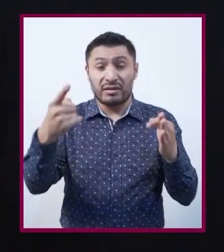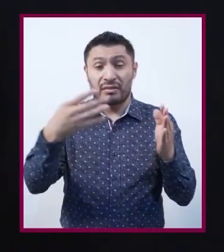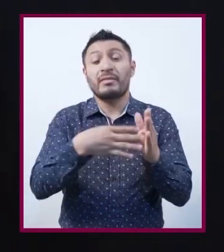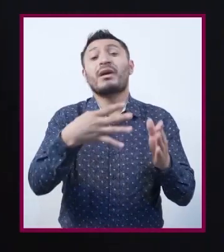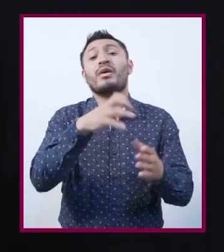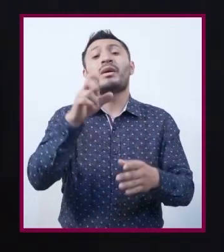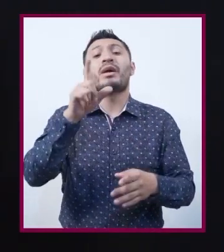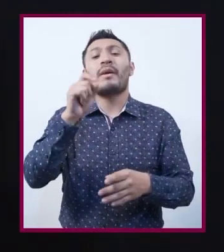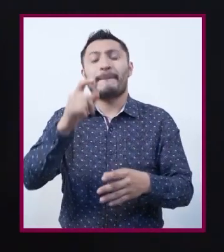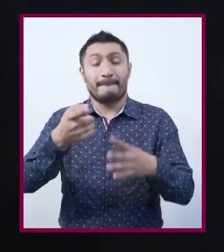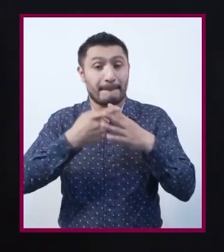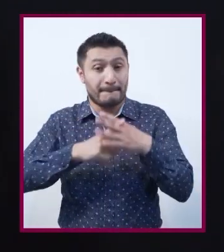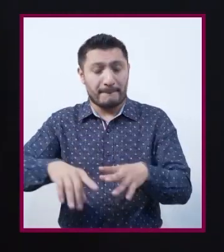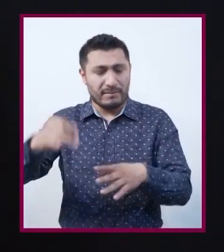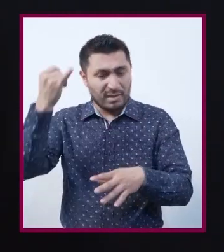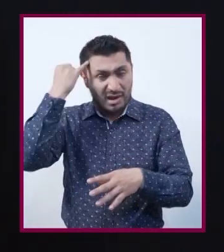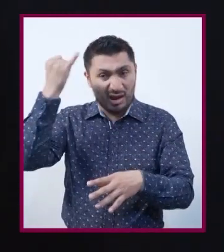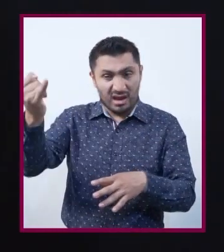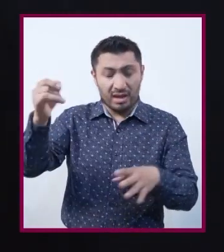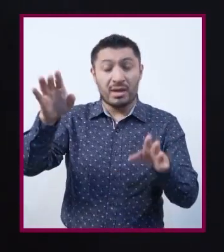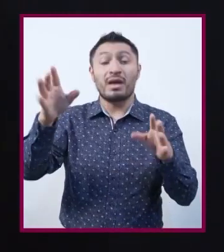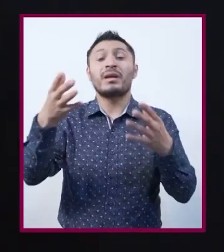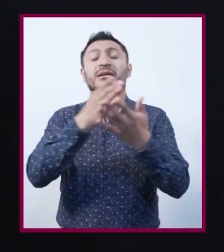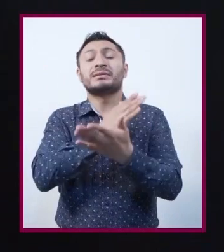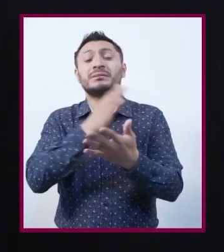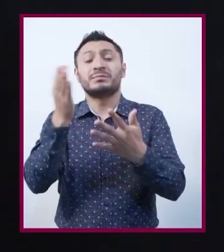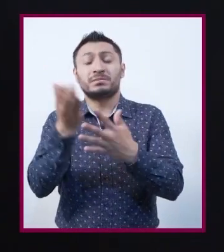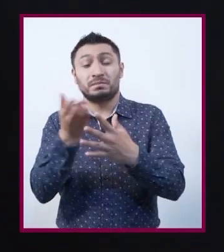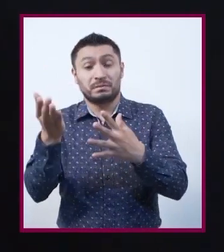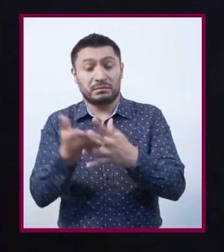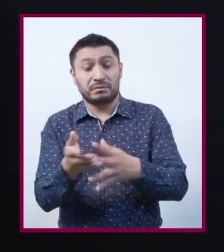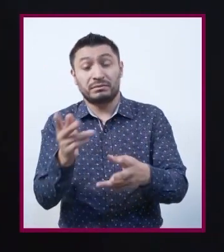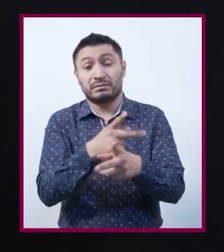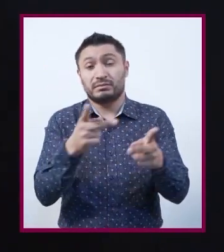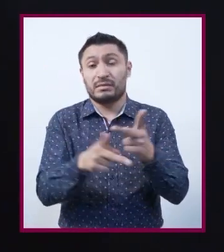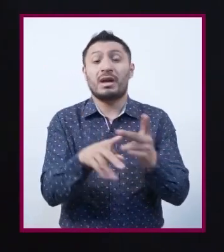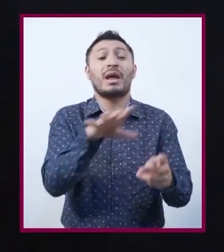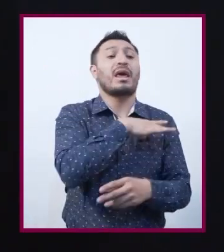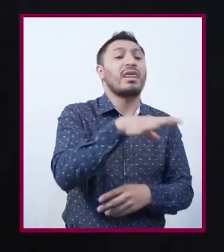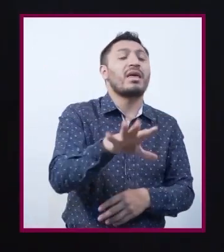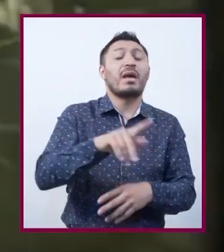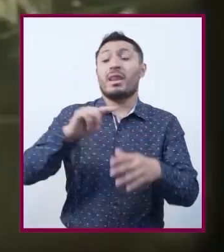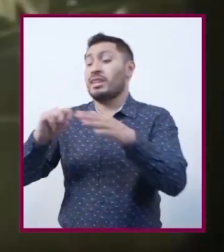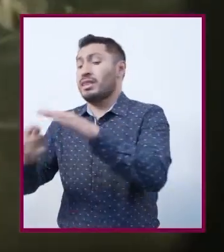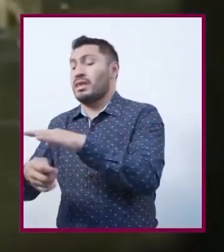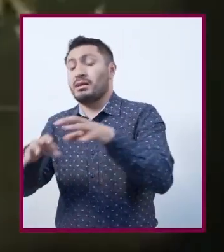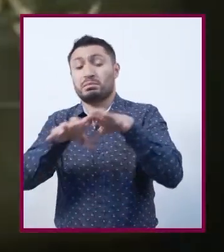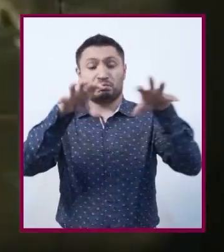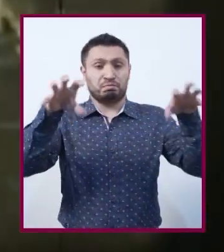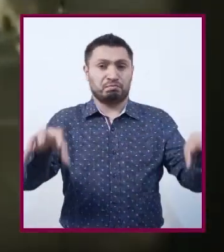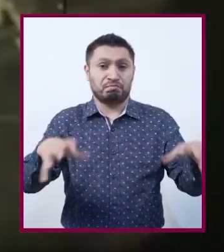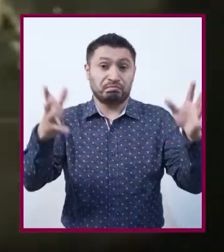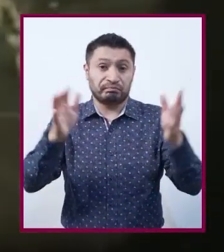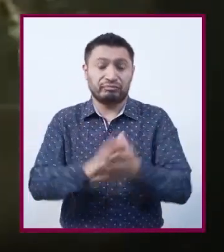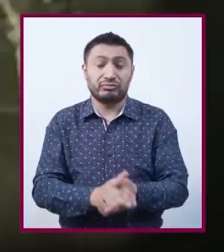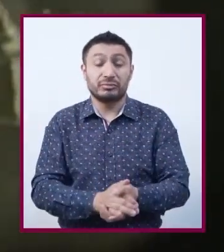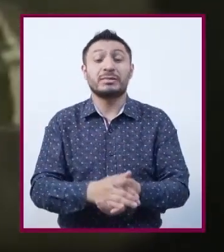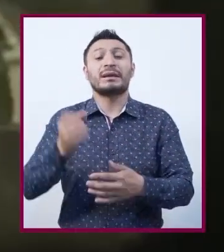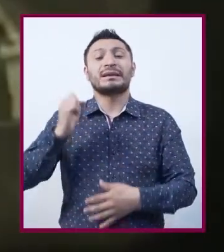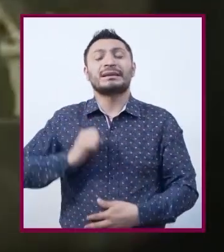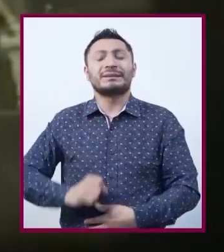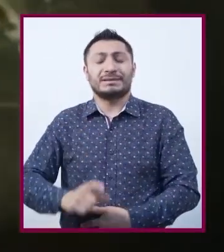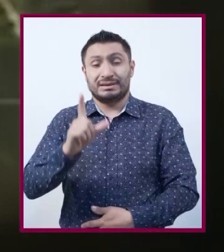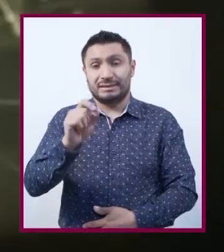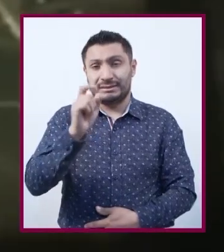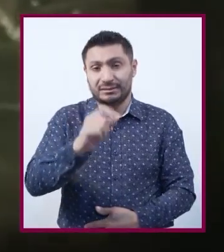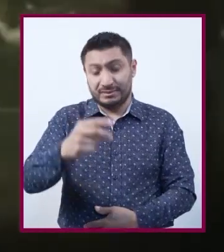20, se comenzó a pensar en una división entre los bachilleratos generales y los técnicos. A lo largo del siglo